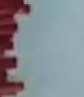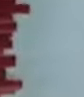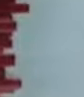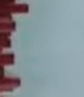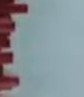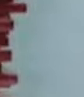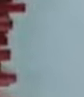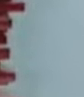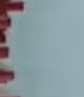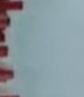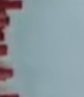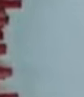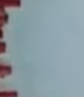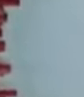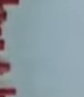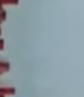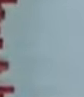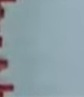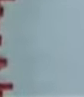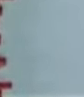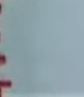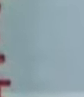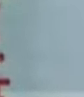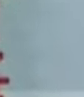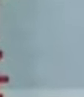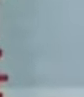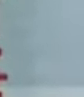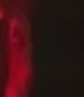Pagan por ser tendencia